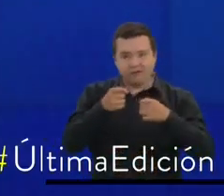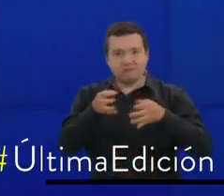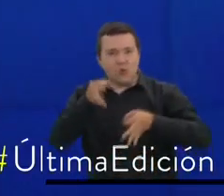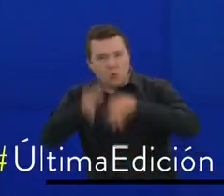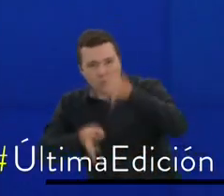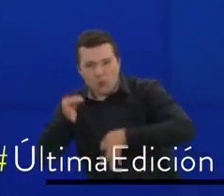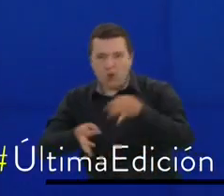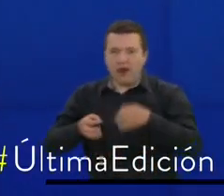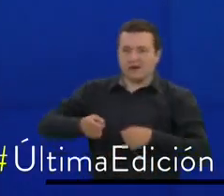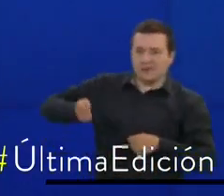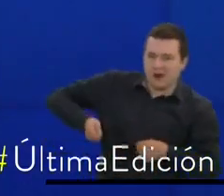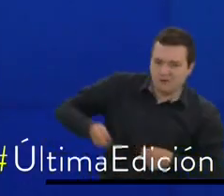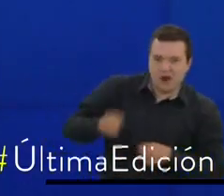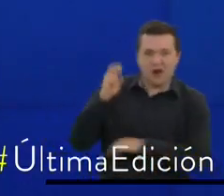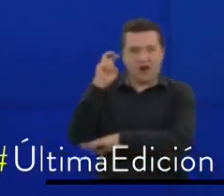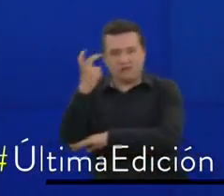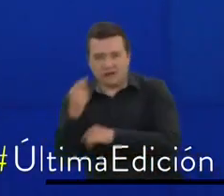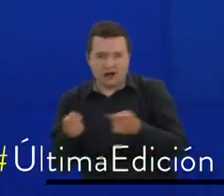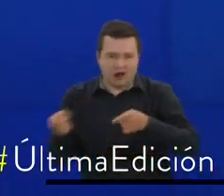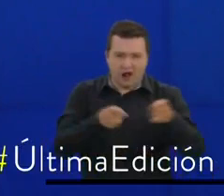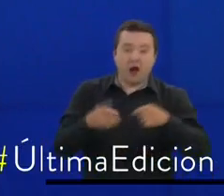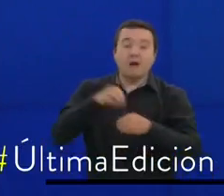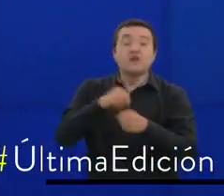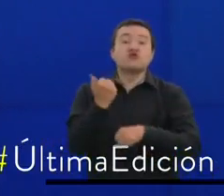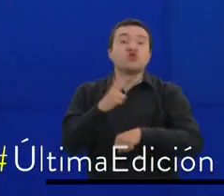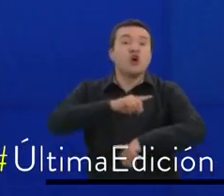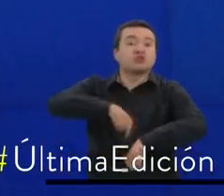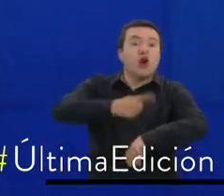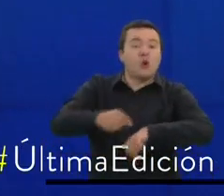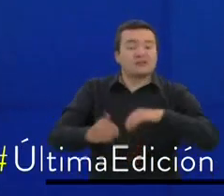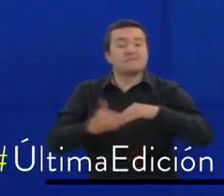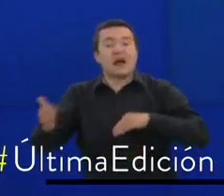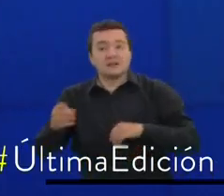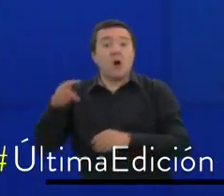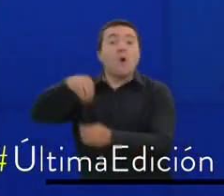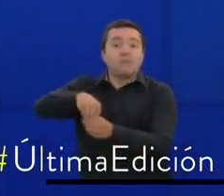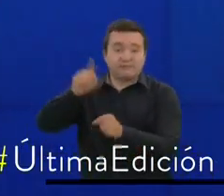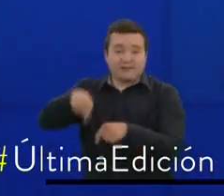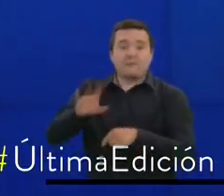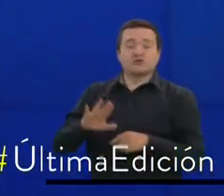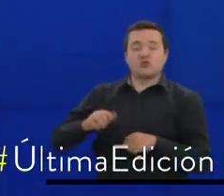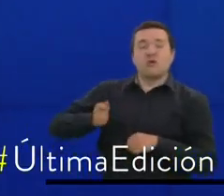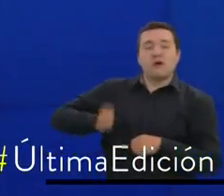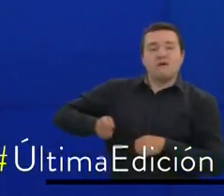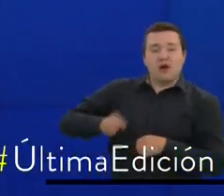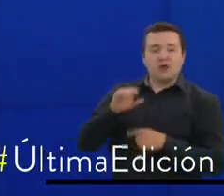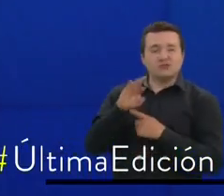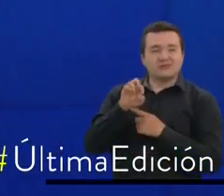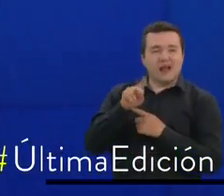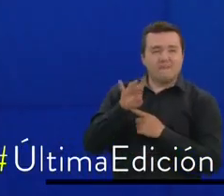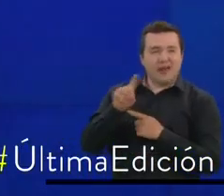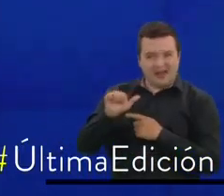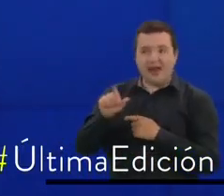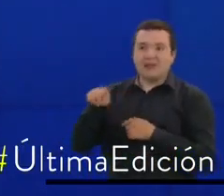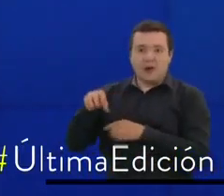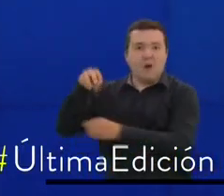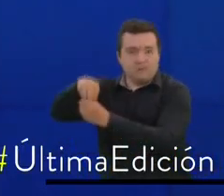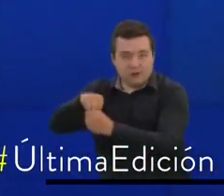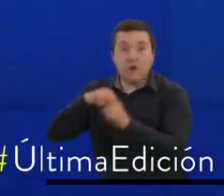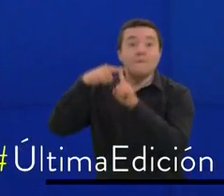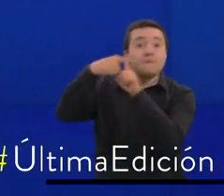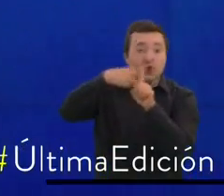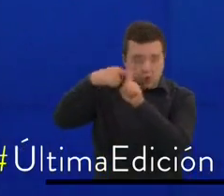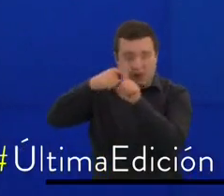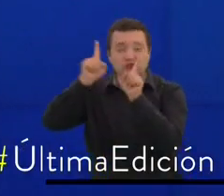Cepeda, reconocido como víctima del proceso. La Procuraduría también pidió la libertad del expresidente Uribe. La audiencia se suspendió y